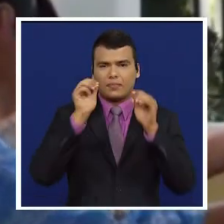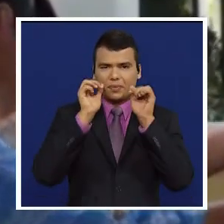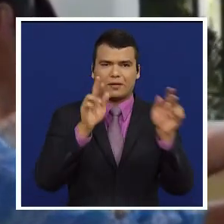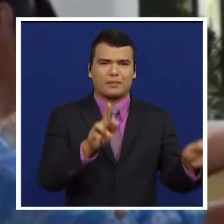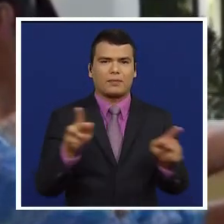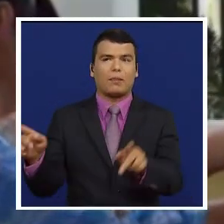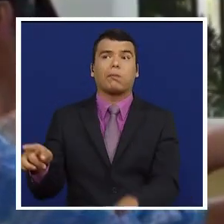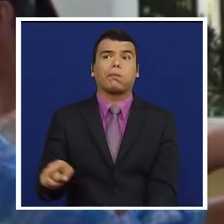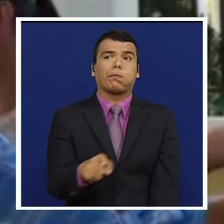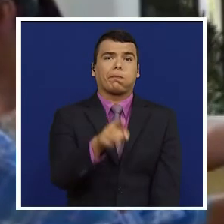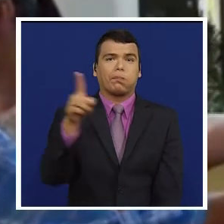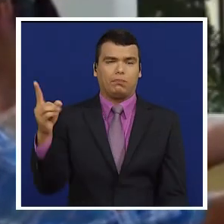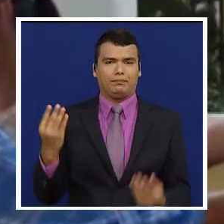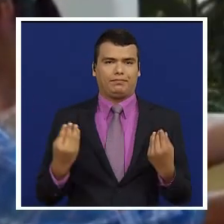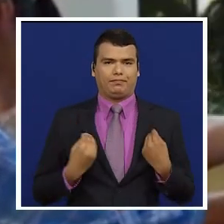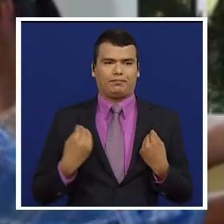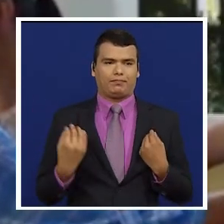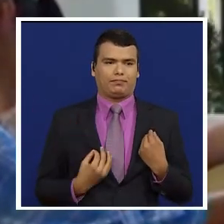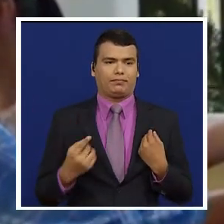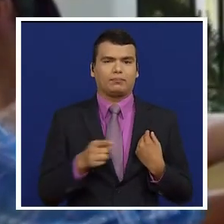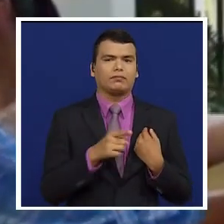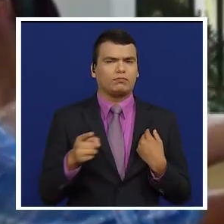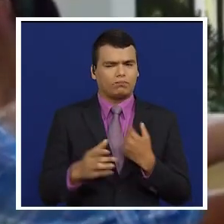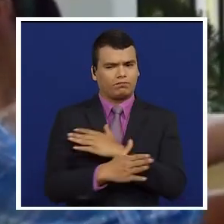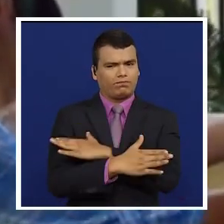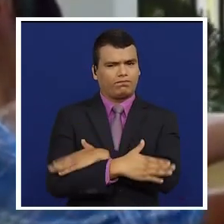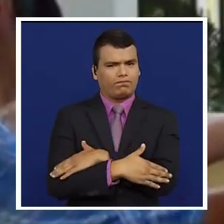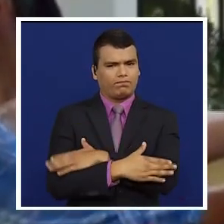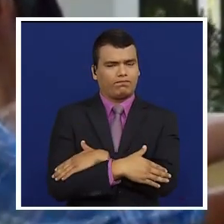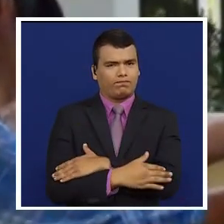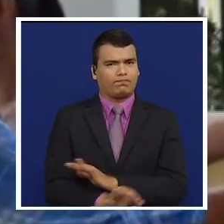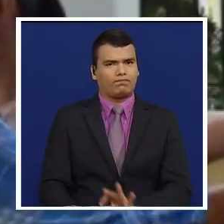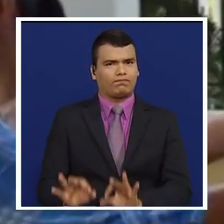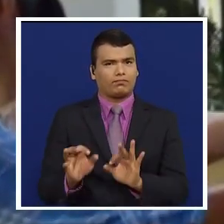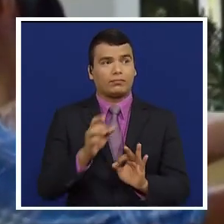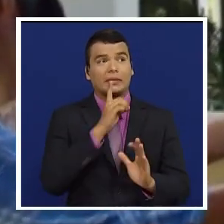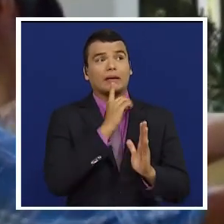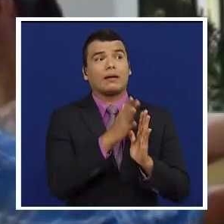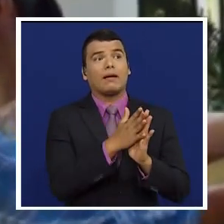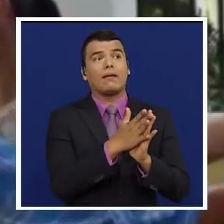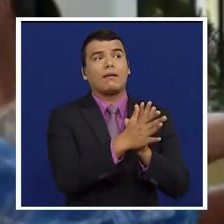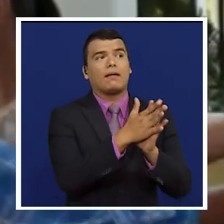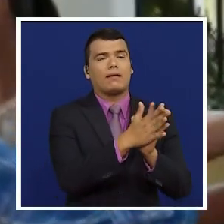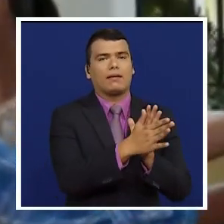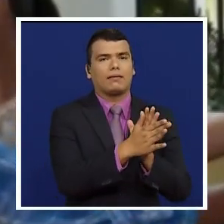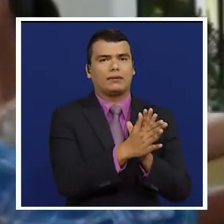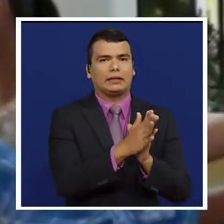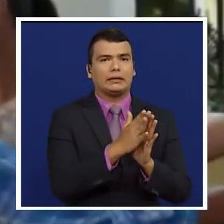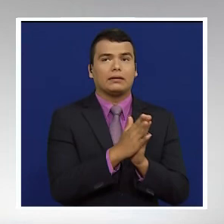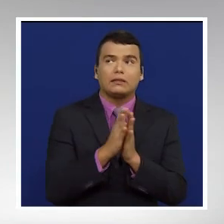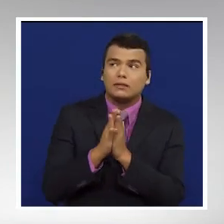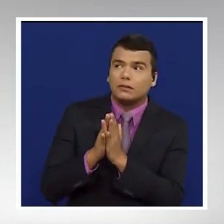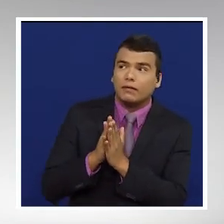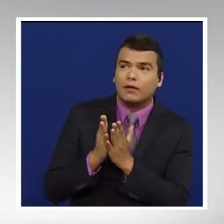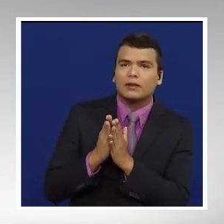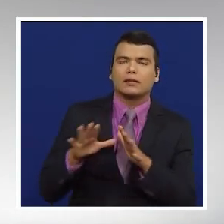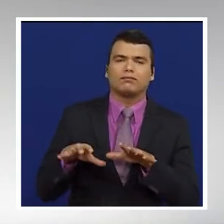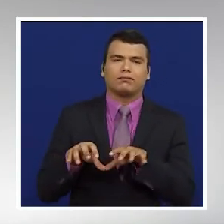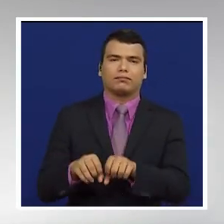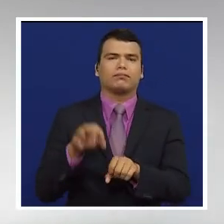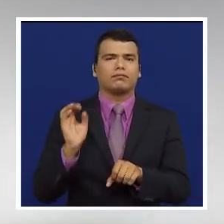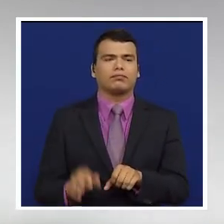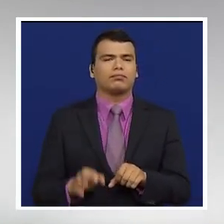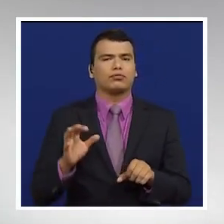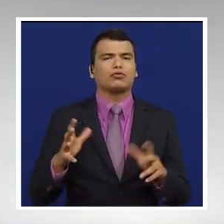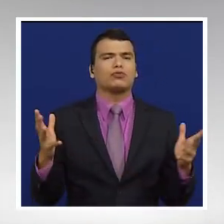civil, de las personas de bien que suministran una información oportuna. El cargamento era